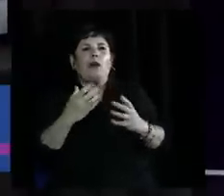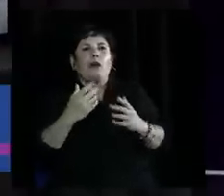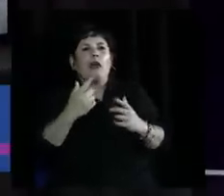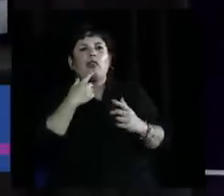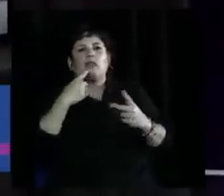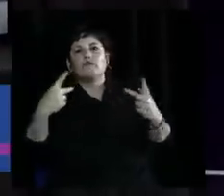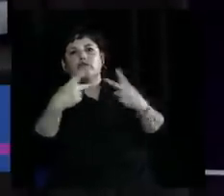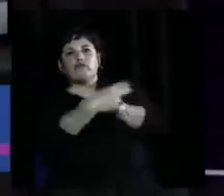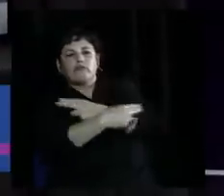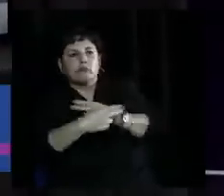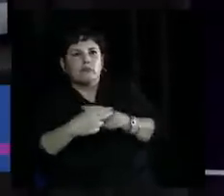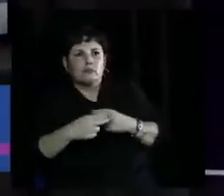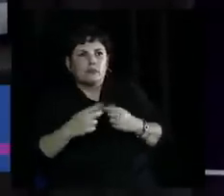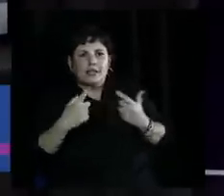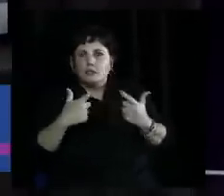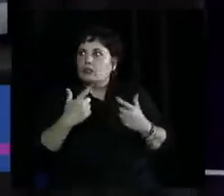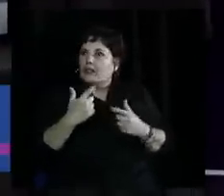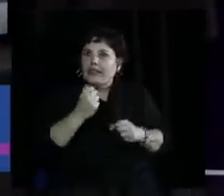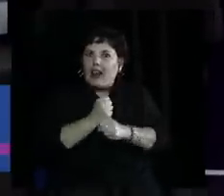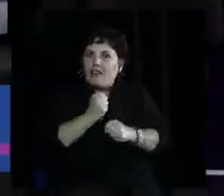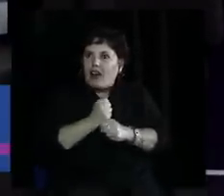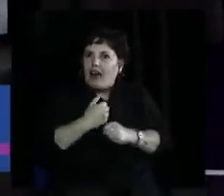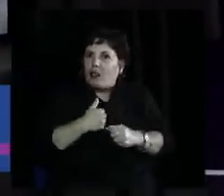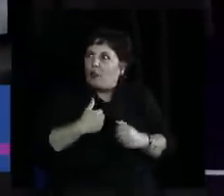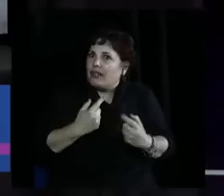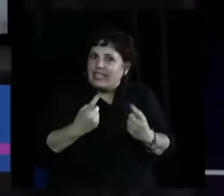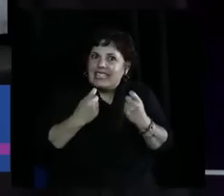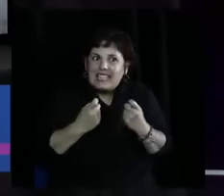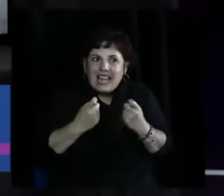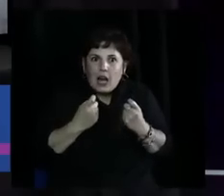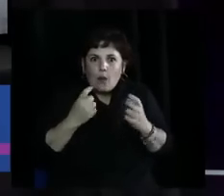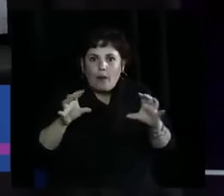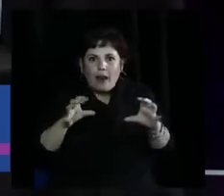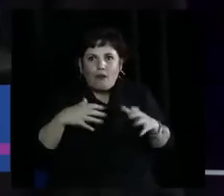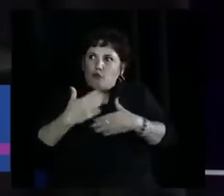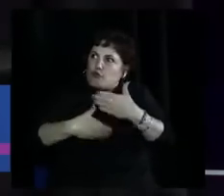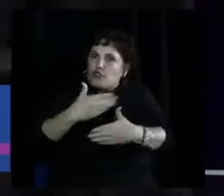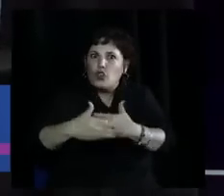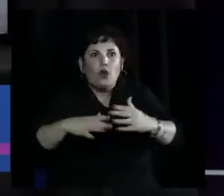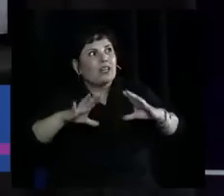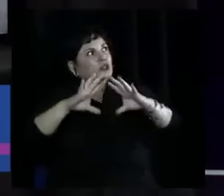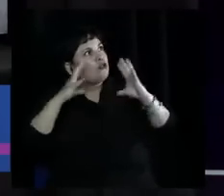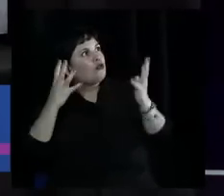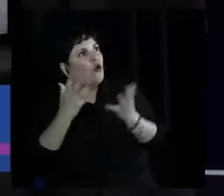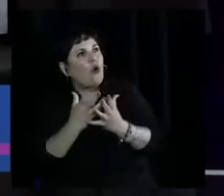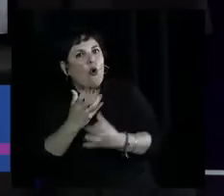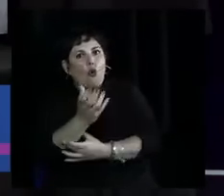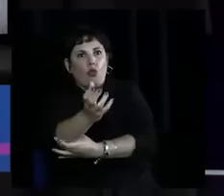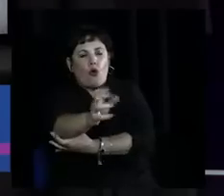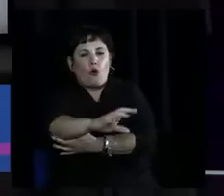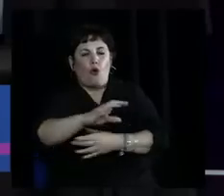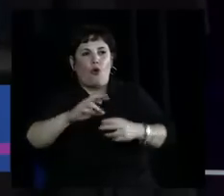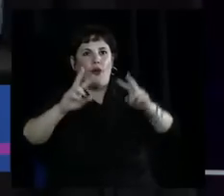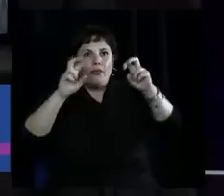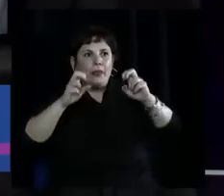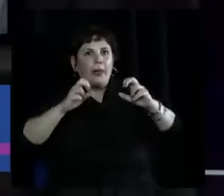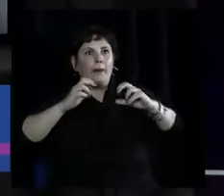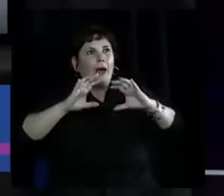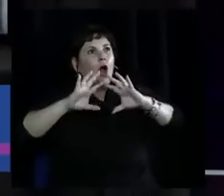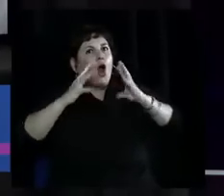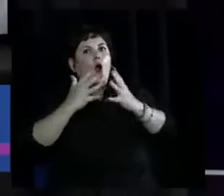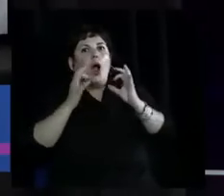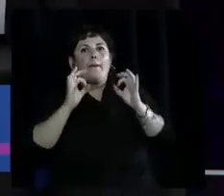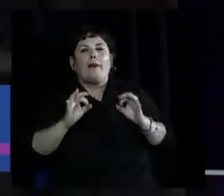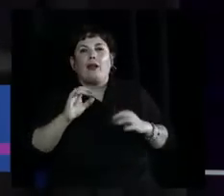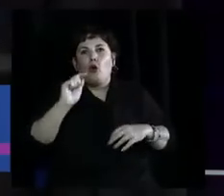ajuste que está dejando sin trabajadores, sin los trabajadores necesarios para hacer funcionar toda la infraestructura